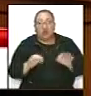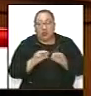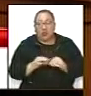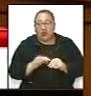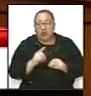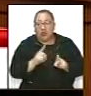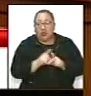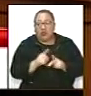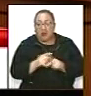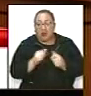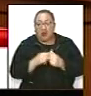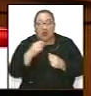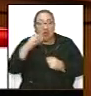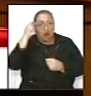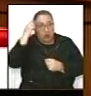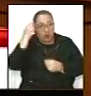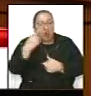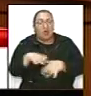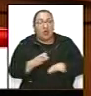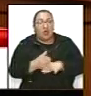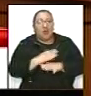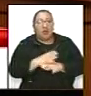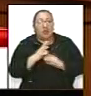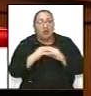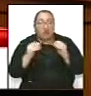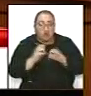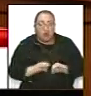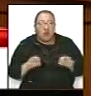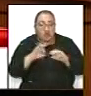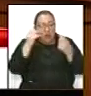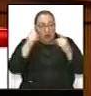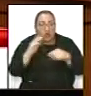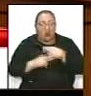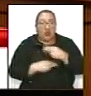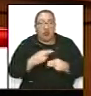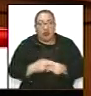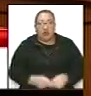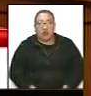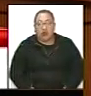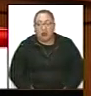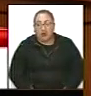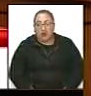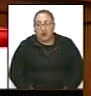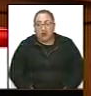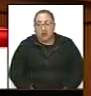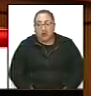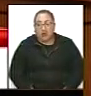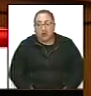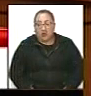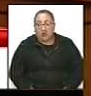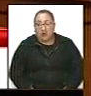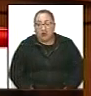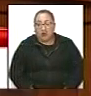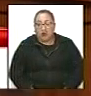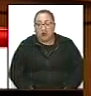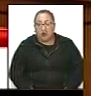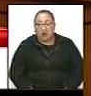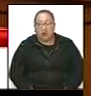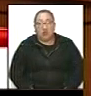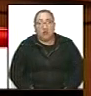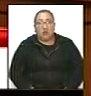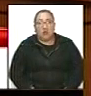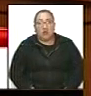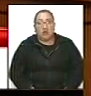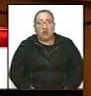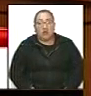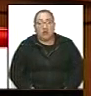y también las políticas que han sido fruto del Acuerdo Nacional, entre otras políticas vinculantes en esta